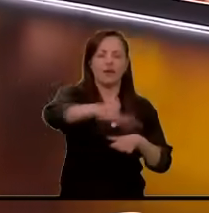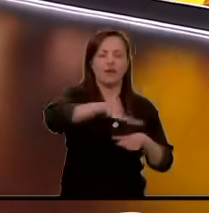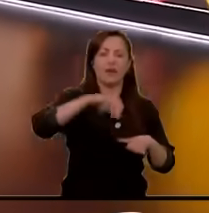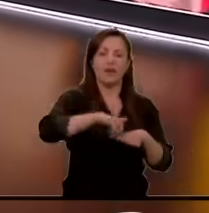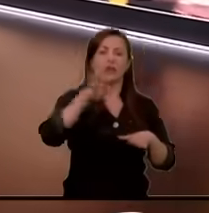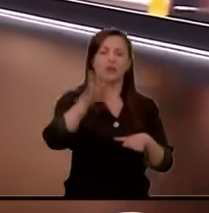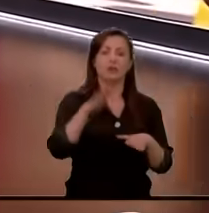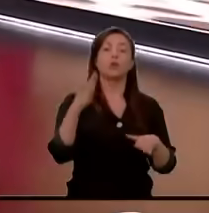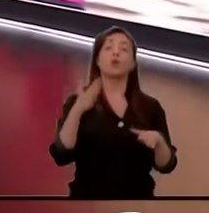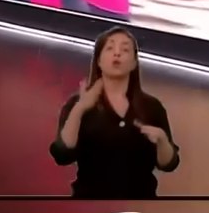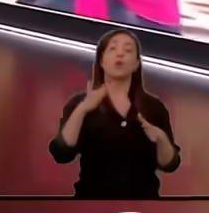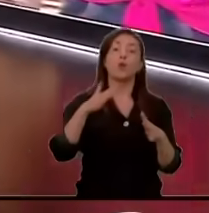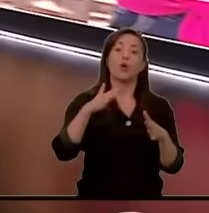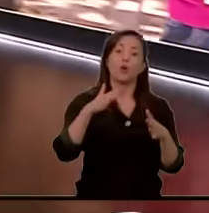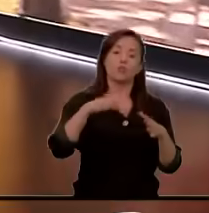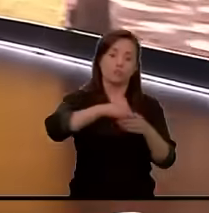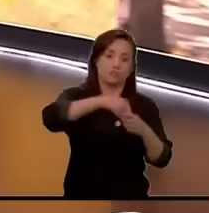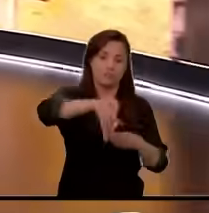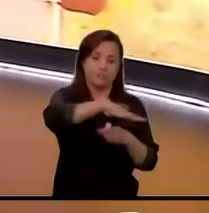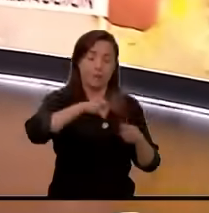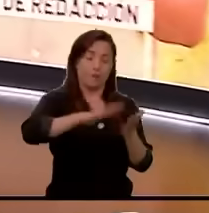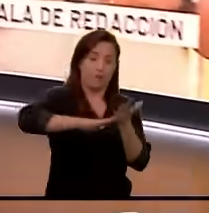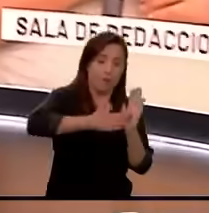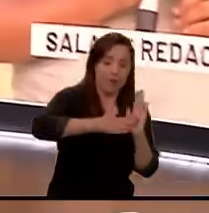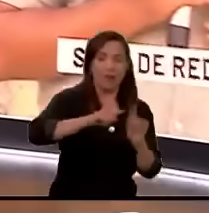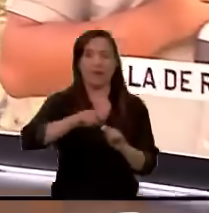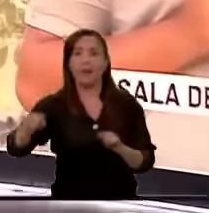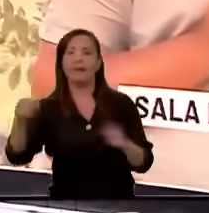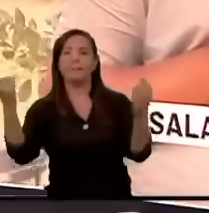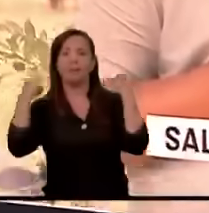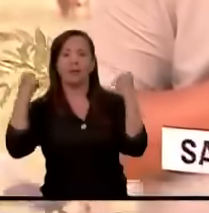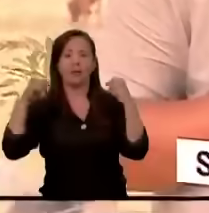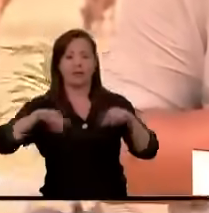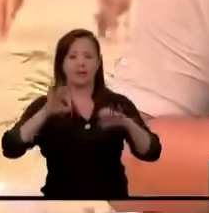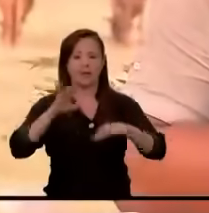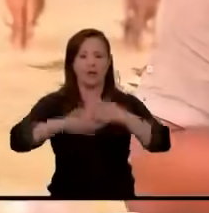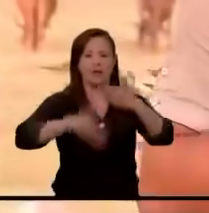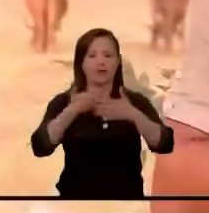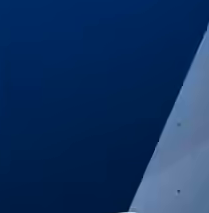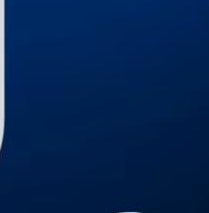Natalia Ayala, ¿cuál es la situación ahora? ¿Ya se controló la conflagración?